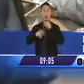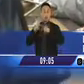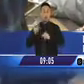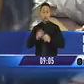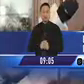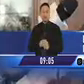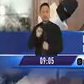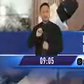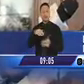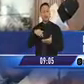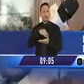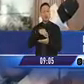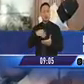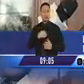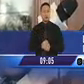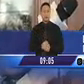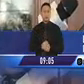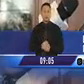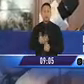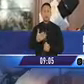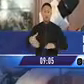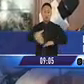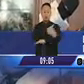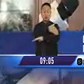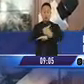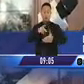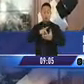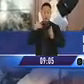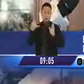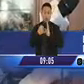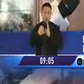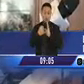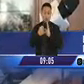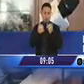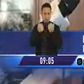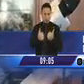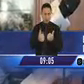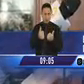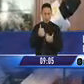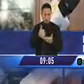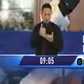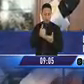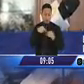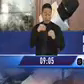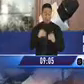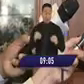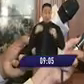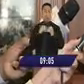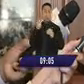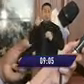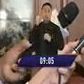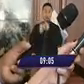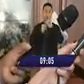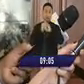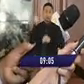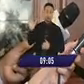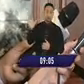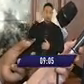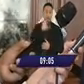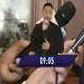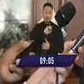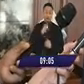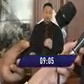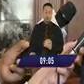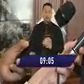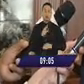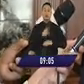algunas dudas zas francas son una herramienta útil muy valiosa para el impulso de la inversión extranjera sobre todo por el hecho